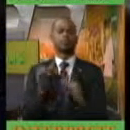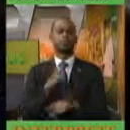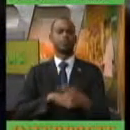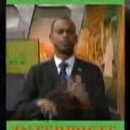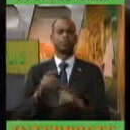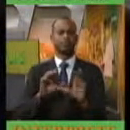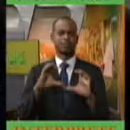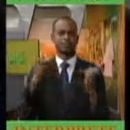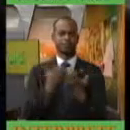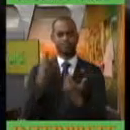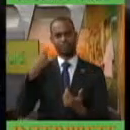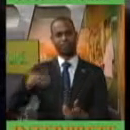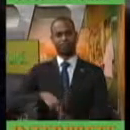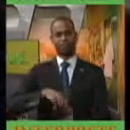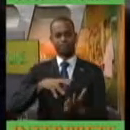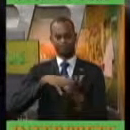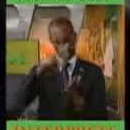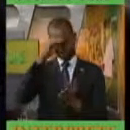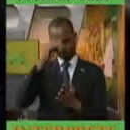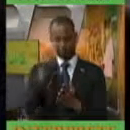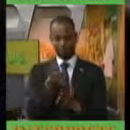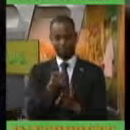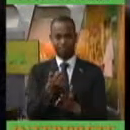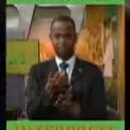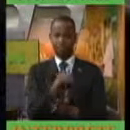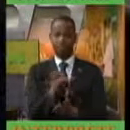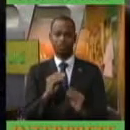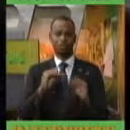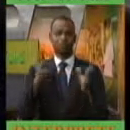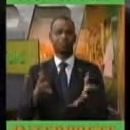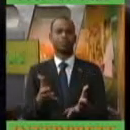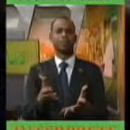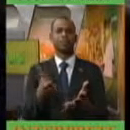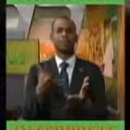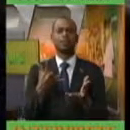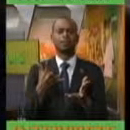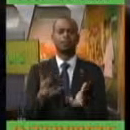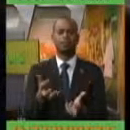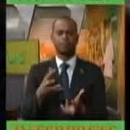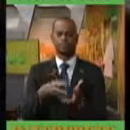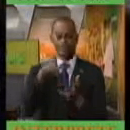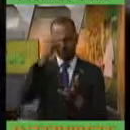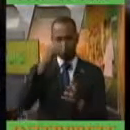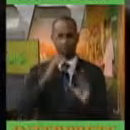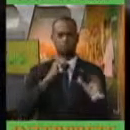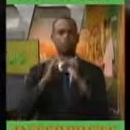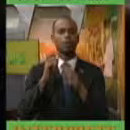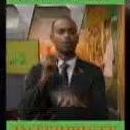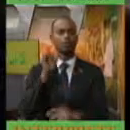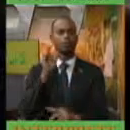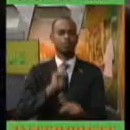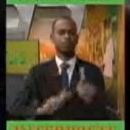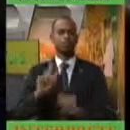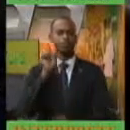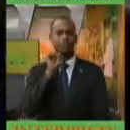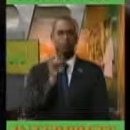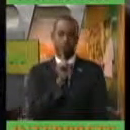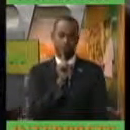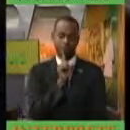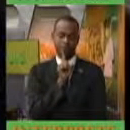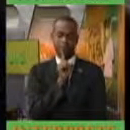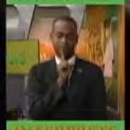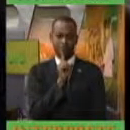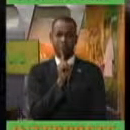lengua de señas para nosotros aprender. Algunos son maestros. Y decía, queremos aprender a comunicarnos con las personas sordas, por